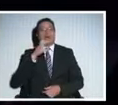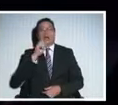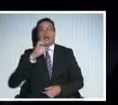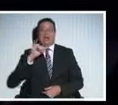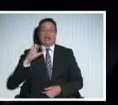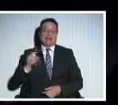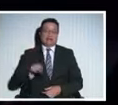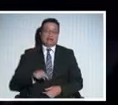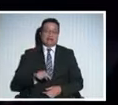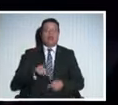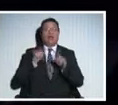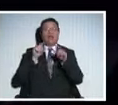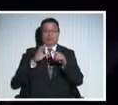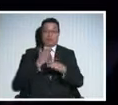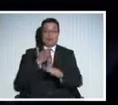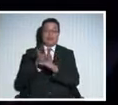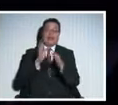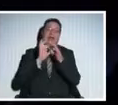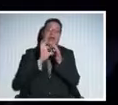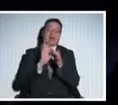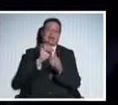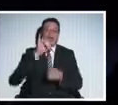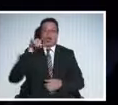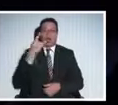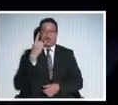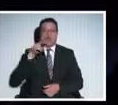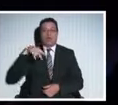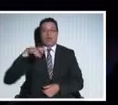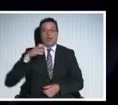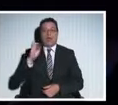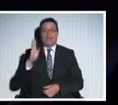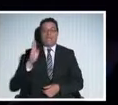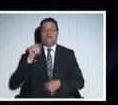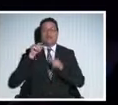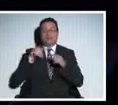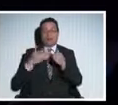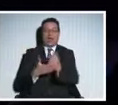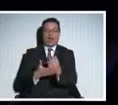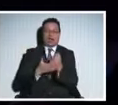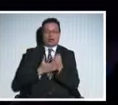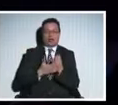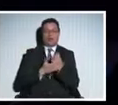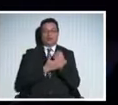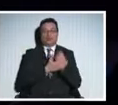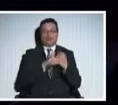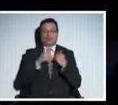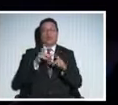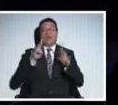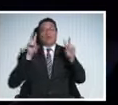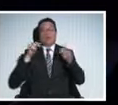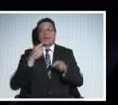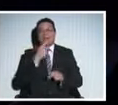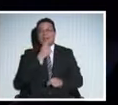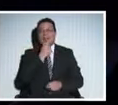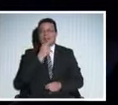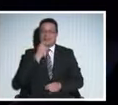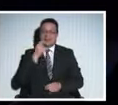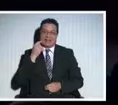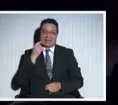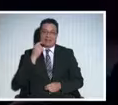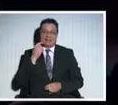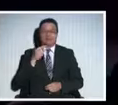también quiero agradecer a Junaed porque nos siga viniendo a ayudar con todo esto del tema de los dientes y